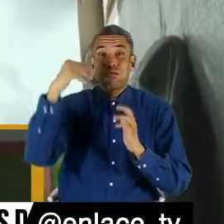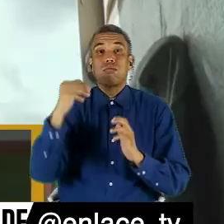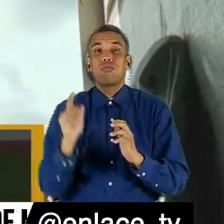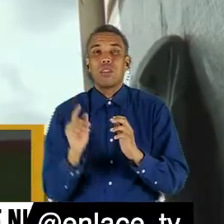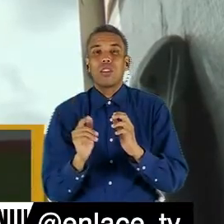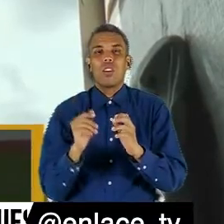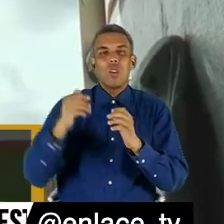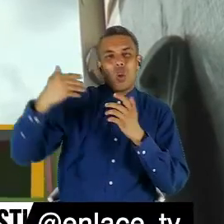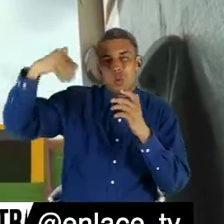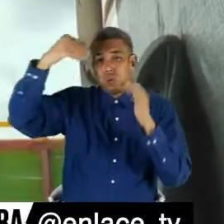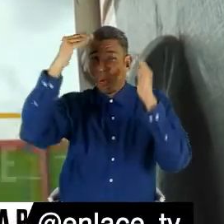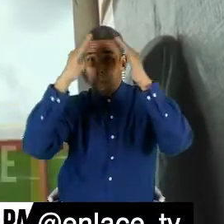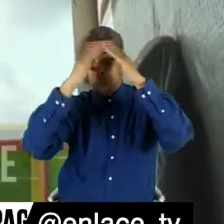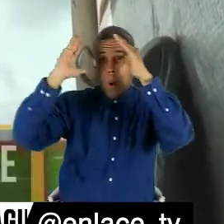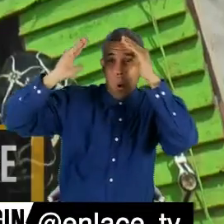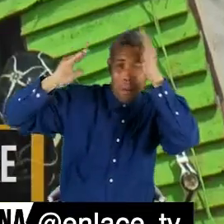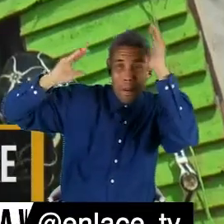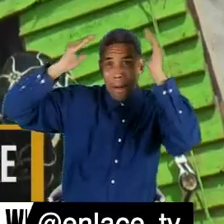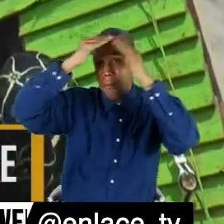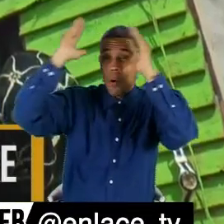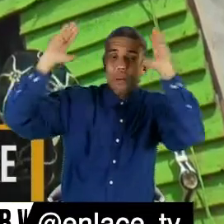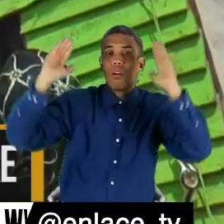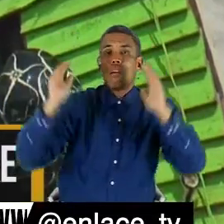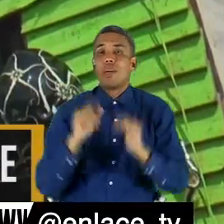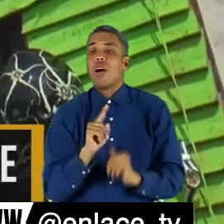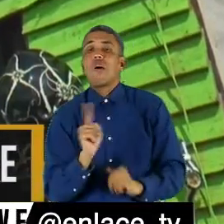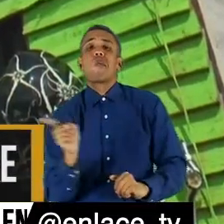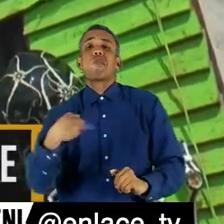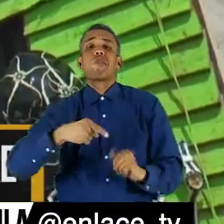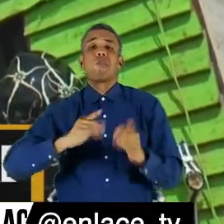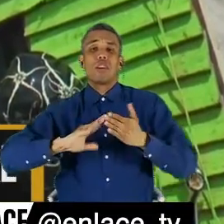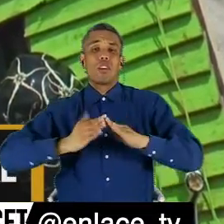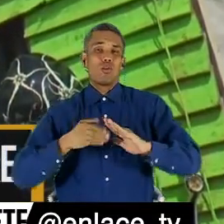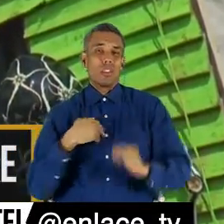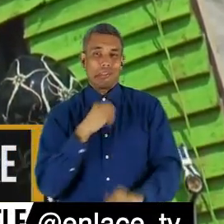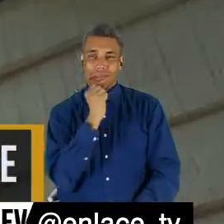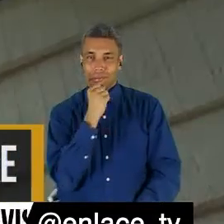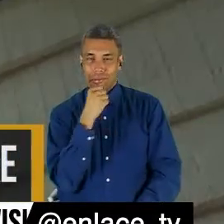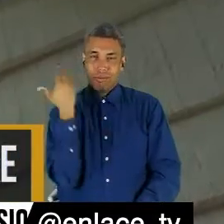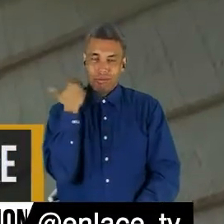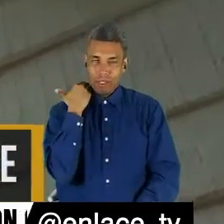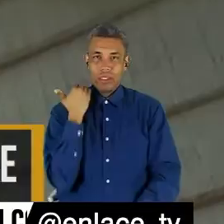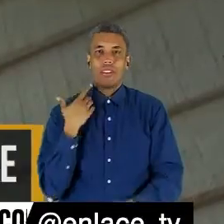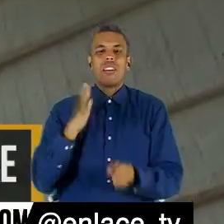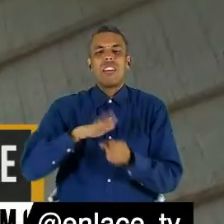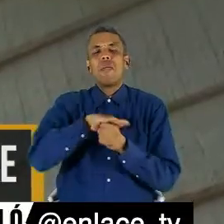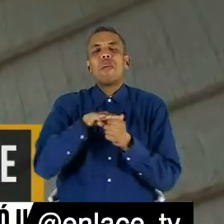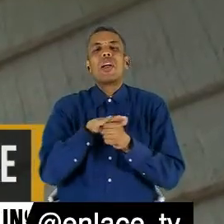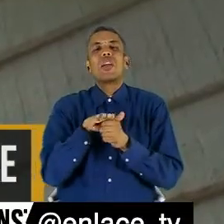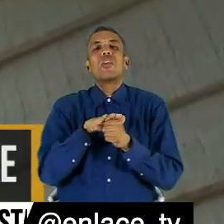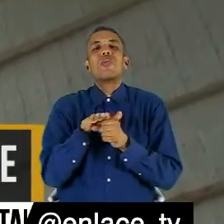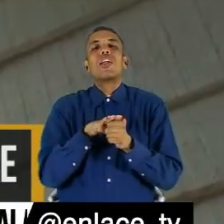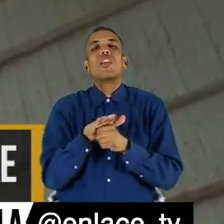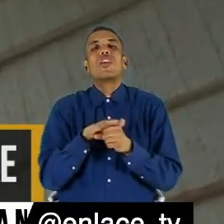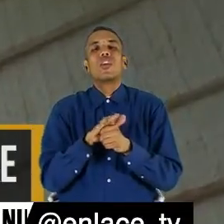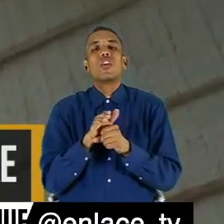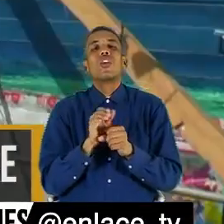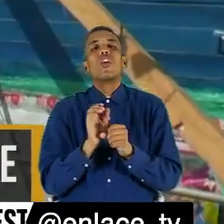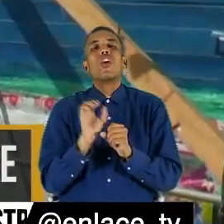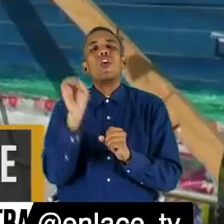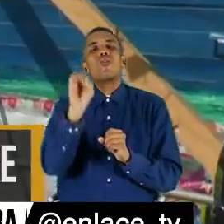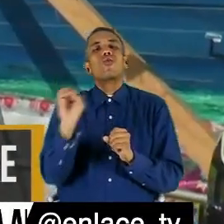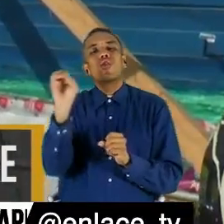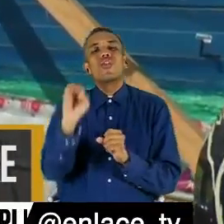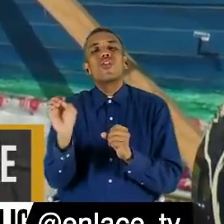El impacto de la misma se llevó por delante el techo de varias viviendas del barrio 3 de octubre al suroccidente de Barranca Bermeja. Una de las